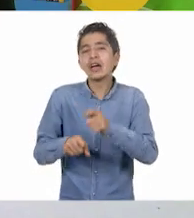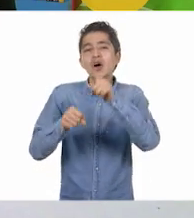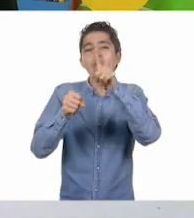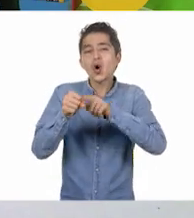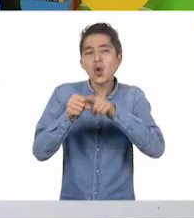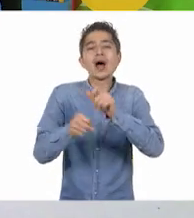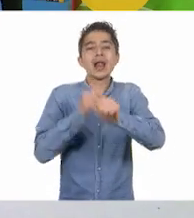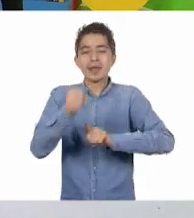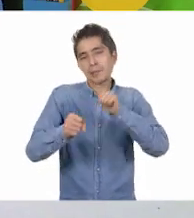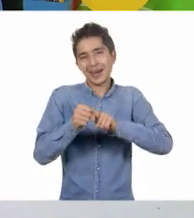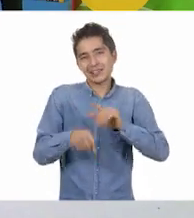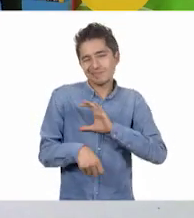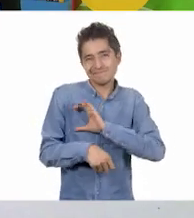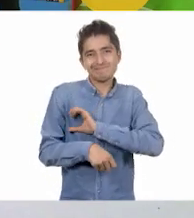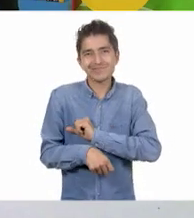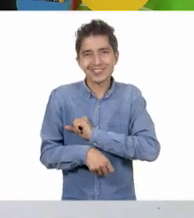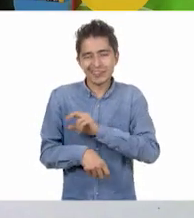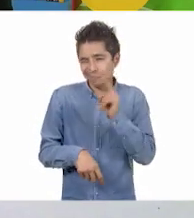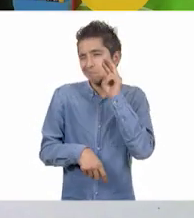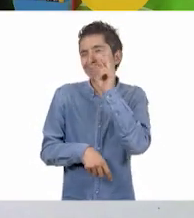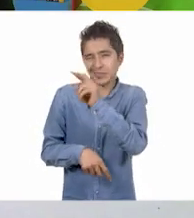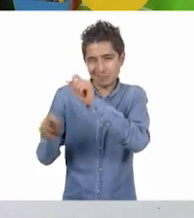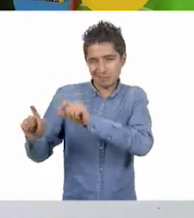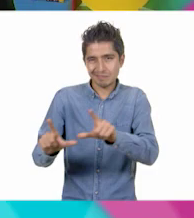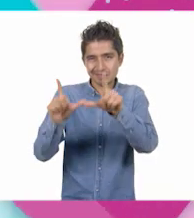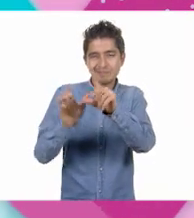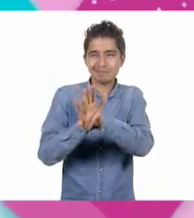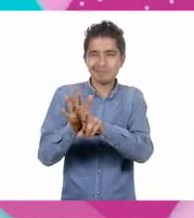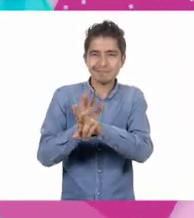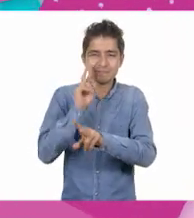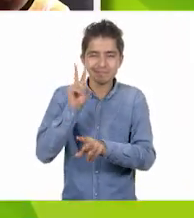y animal favorito. ¡Vamos a verlo! ¡Sí!